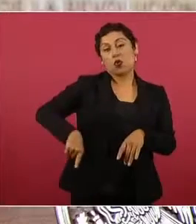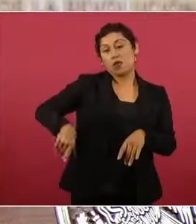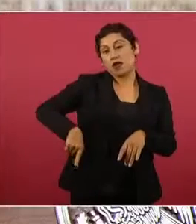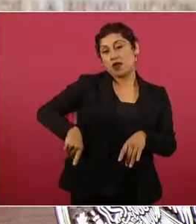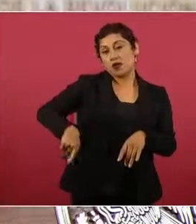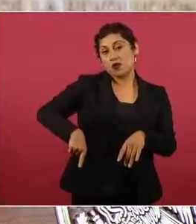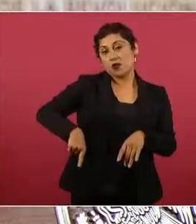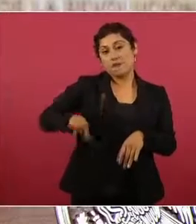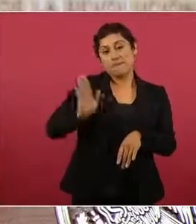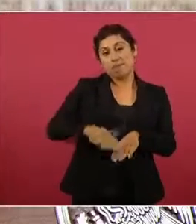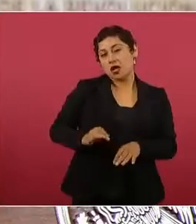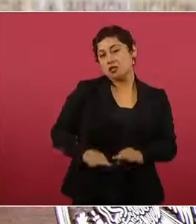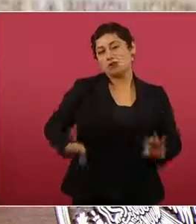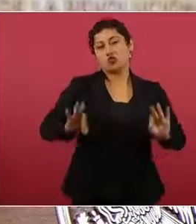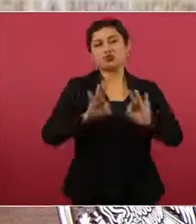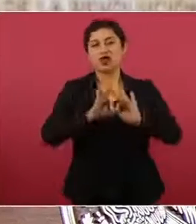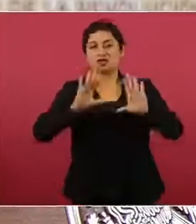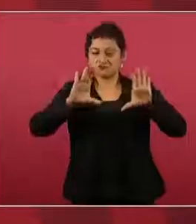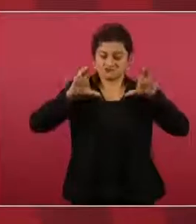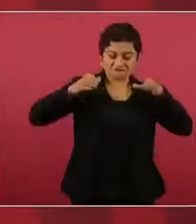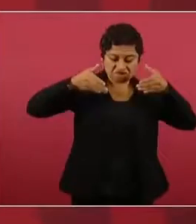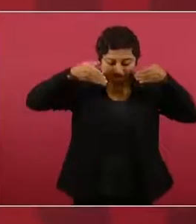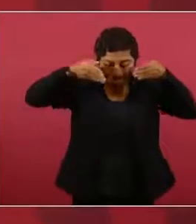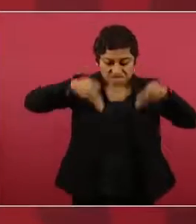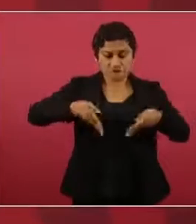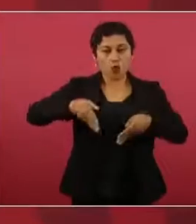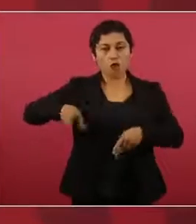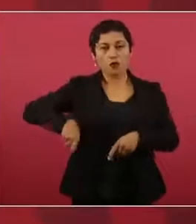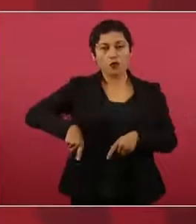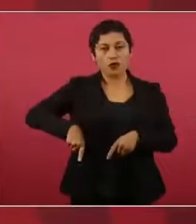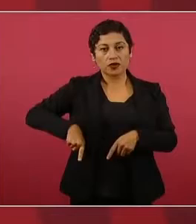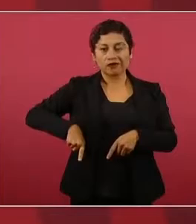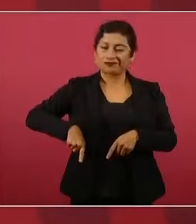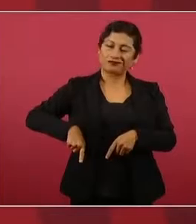No, lo más importante es el pueblo.